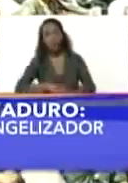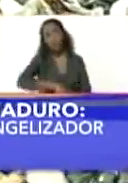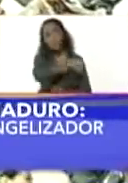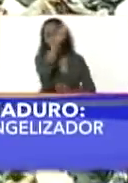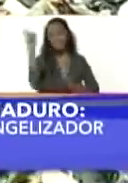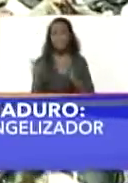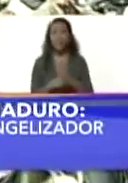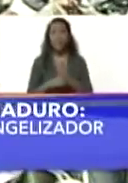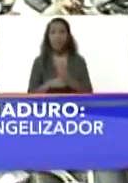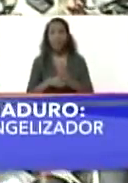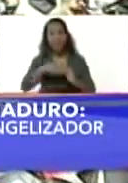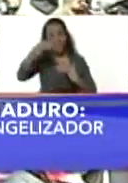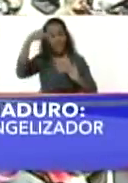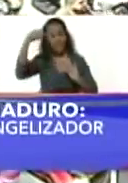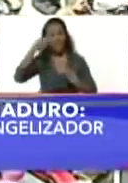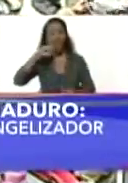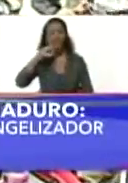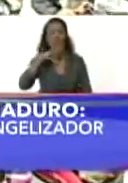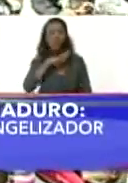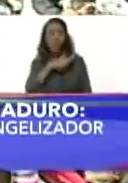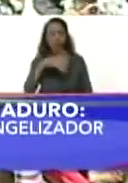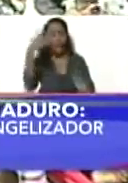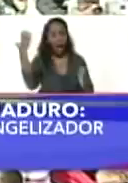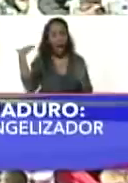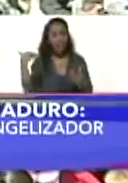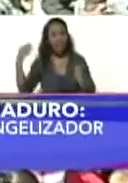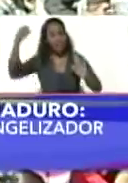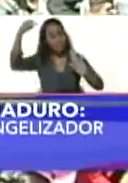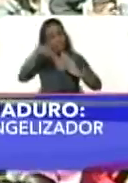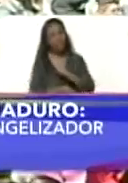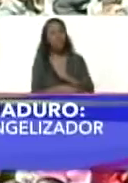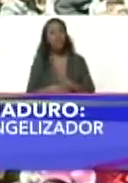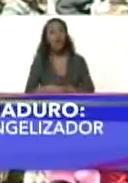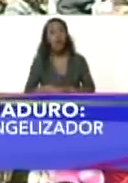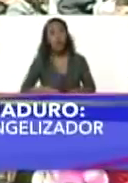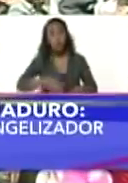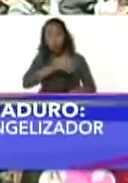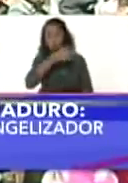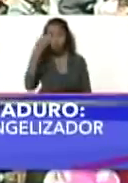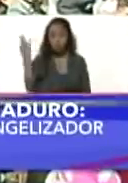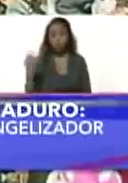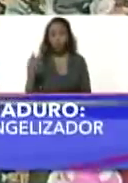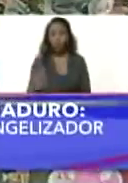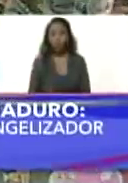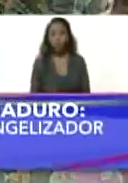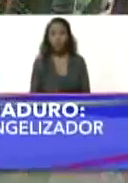de las catacumbas, el originario.